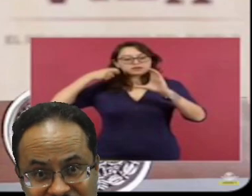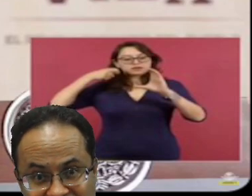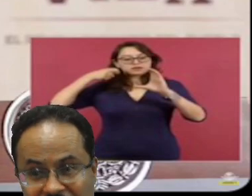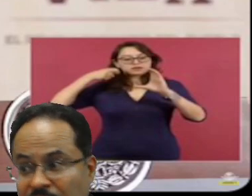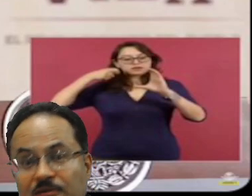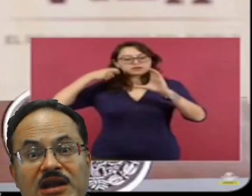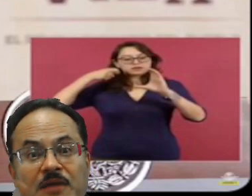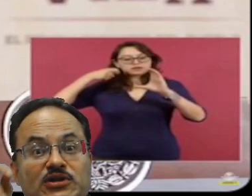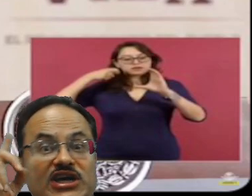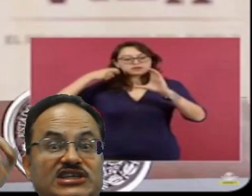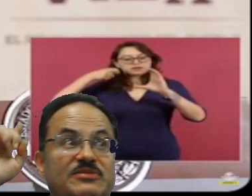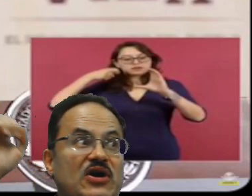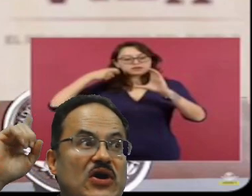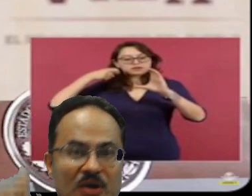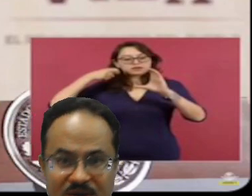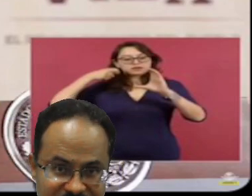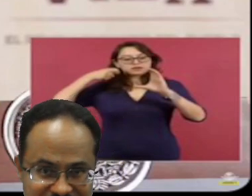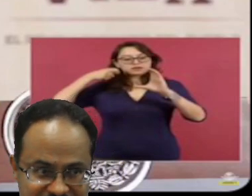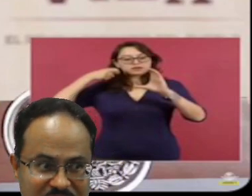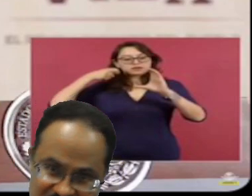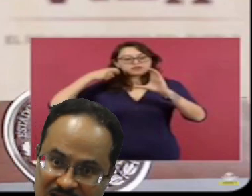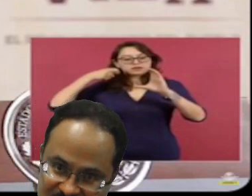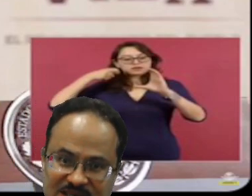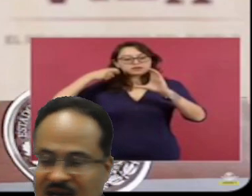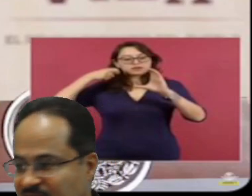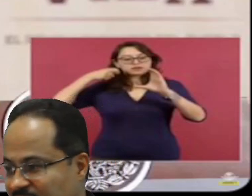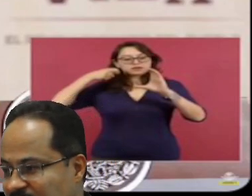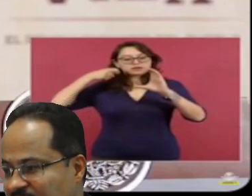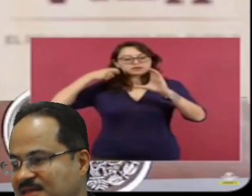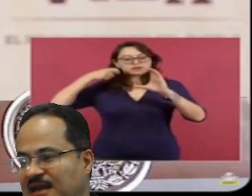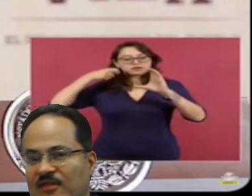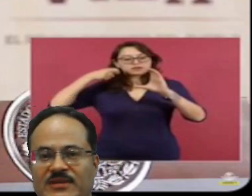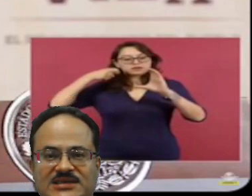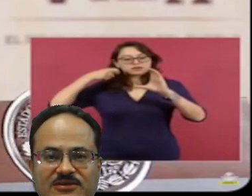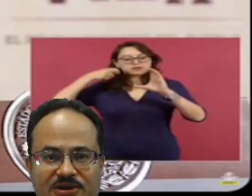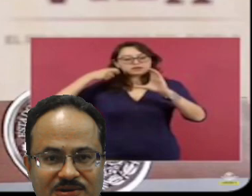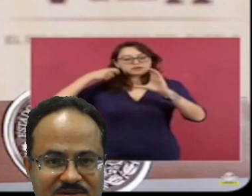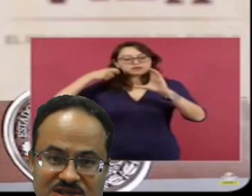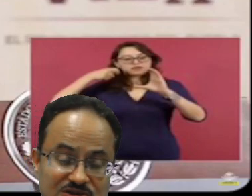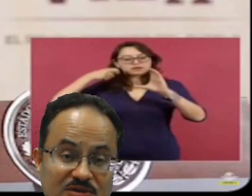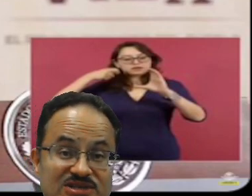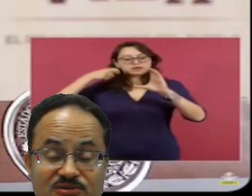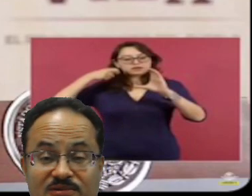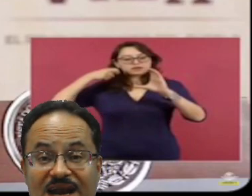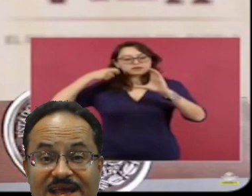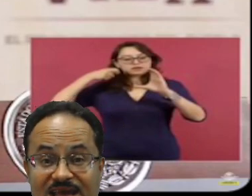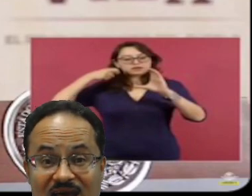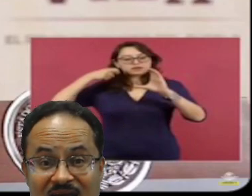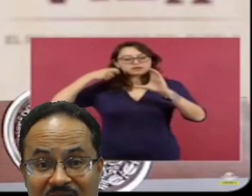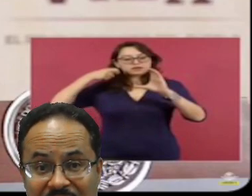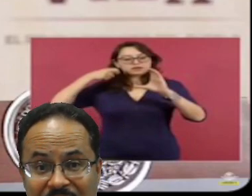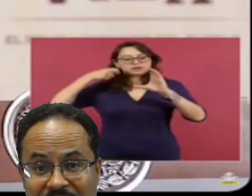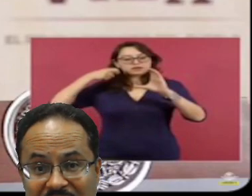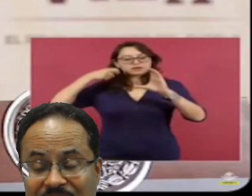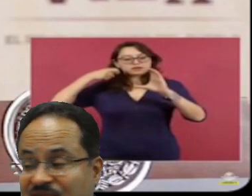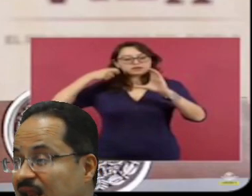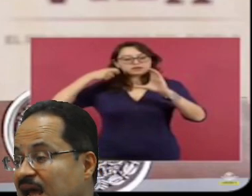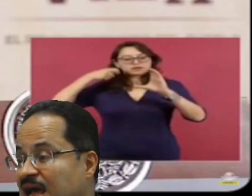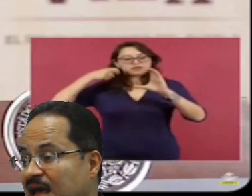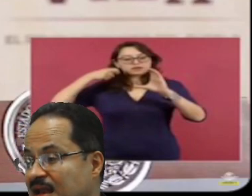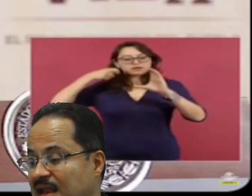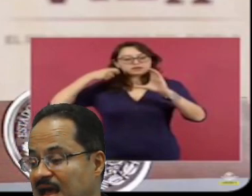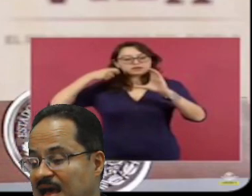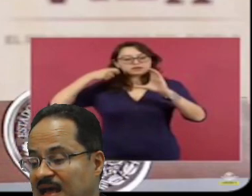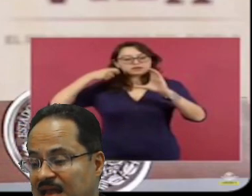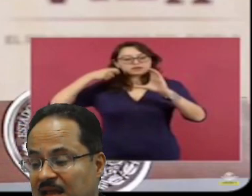sí que aunque no hay nepotismo pero ella es hija de Salgado macedonio de hecho toma su lugar ella ante